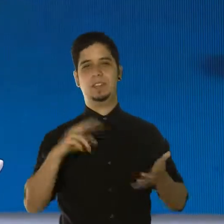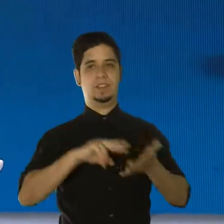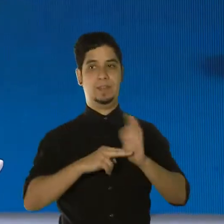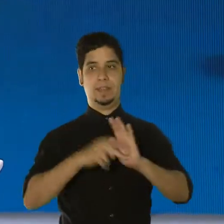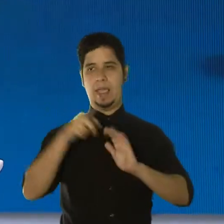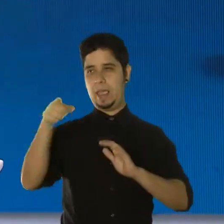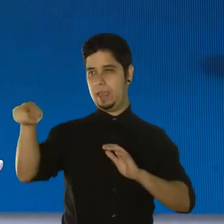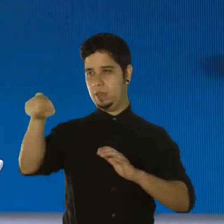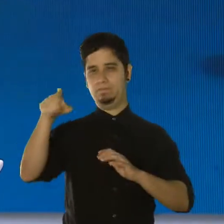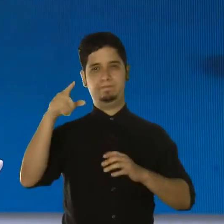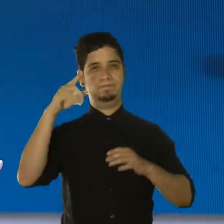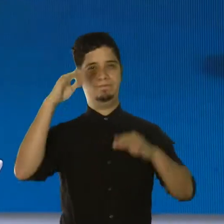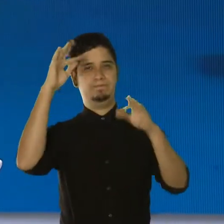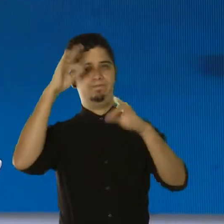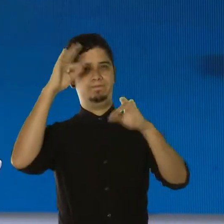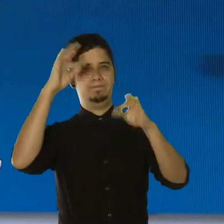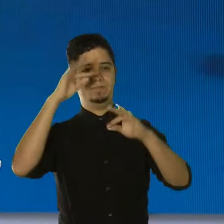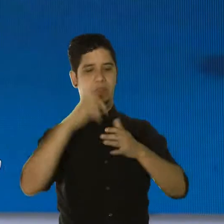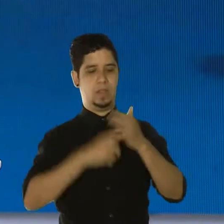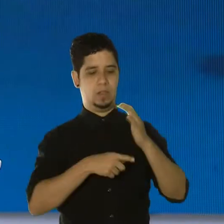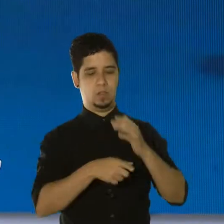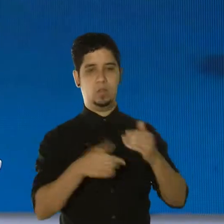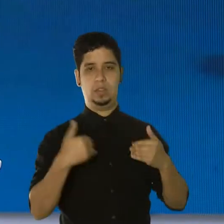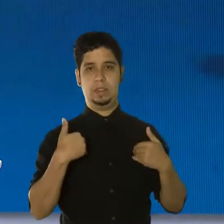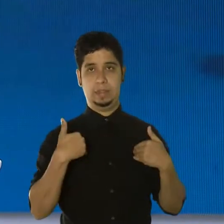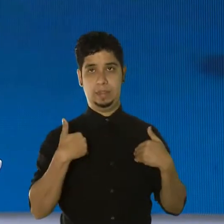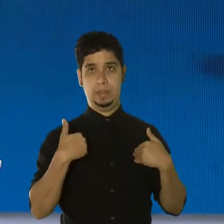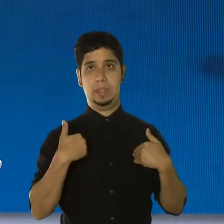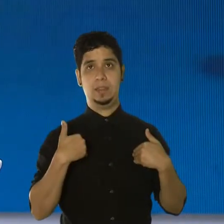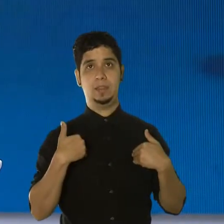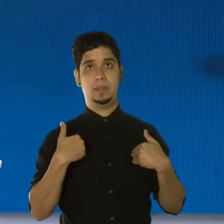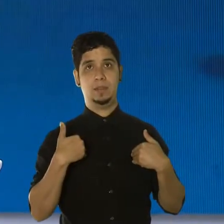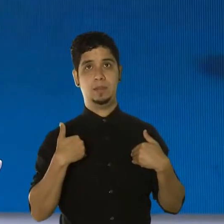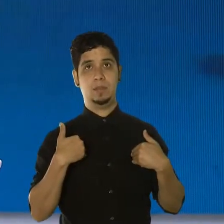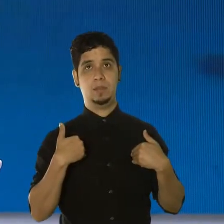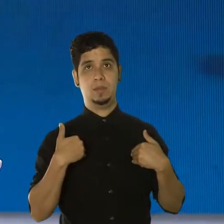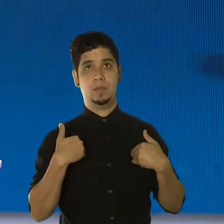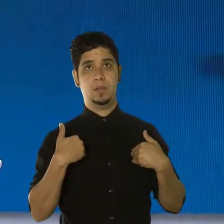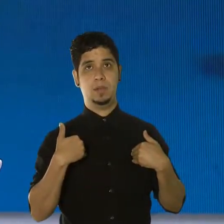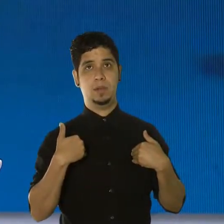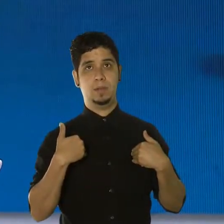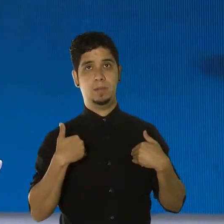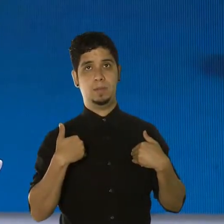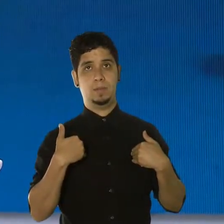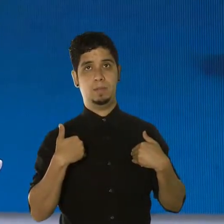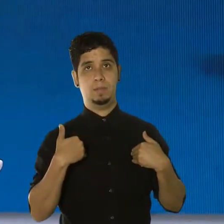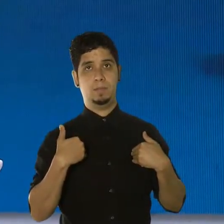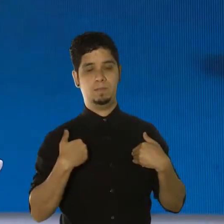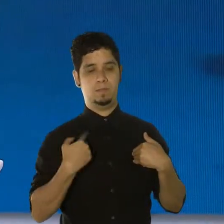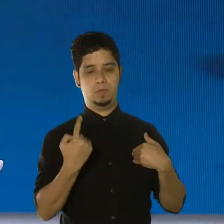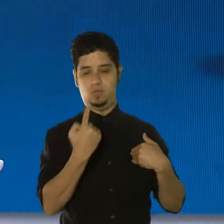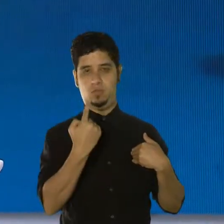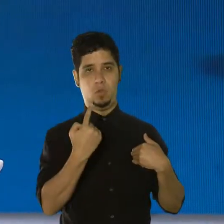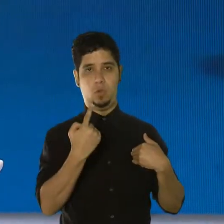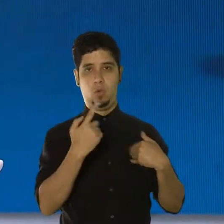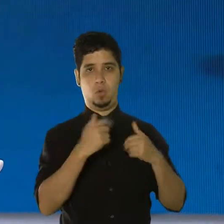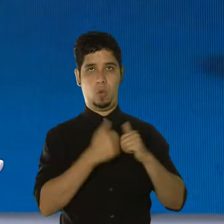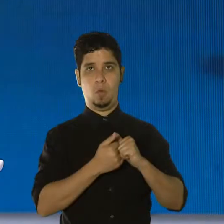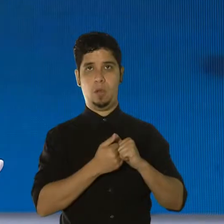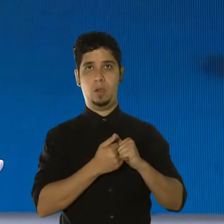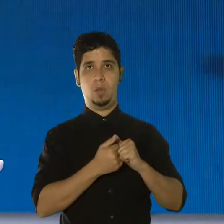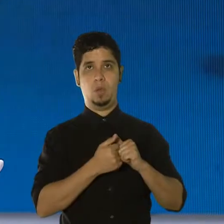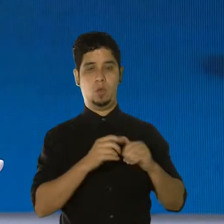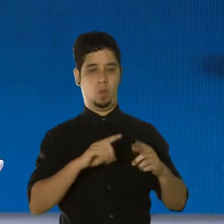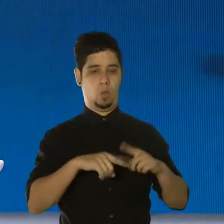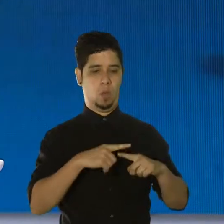desconocían que eso tiene un dispositivo, ese tipo de tanque tiene un dispositivo que solo lo activa la pieza que entra.